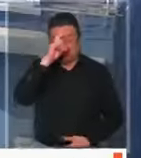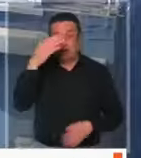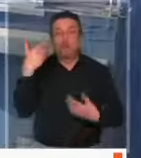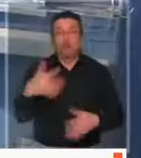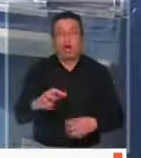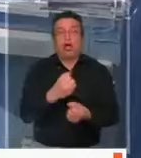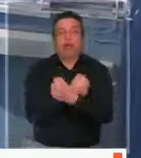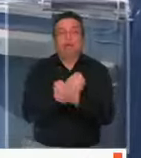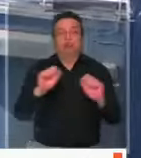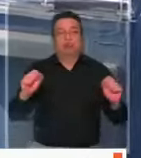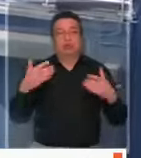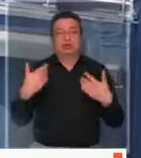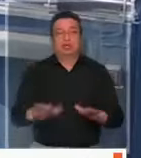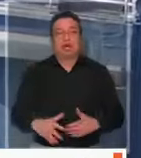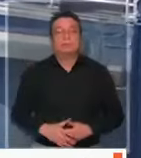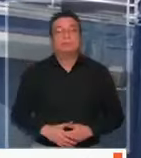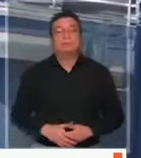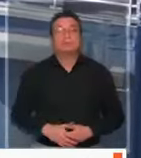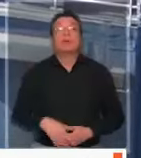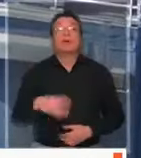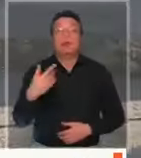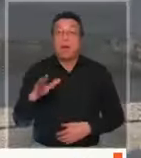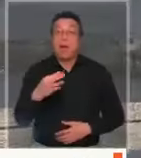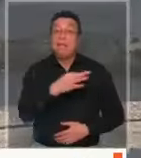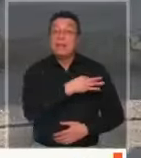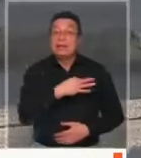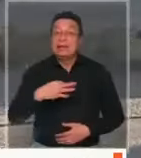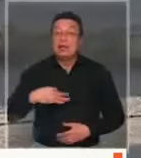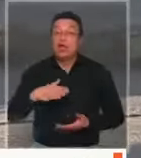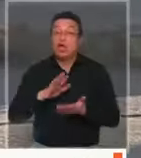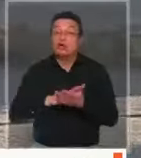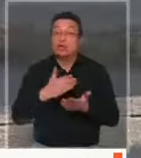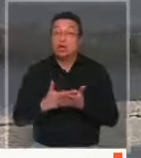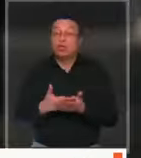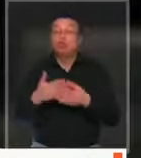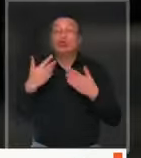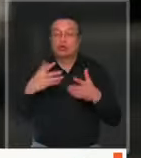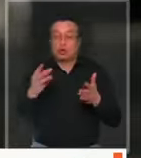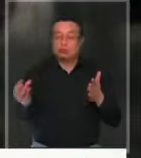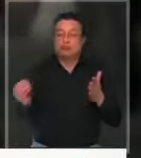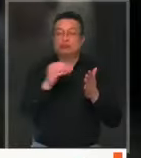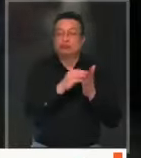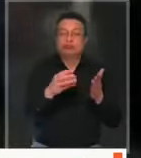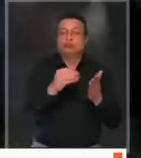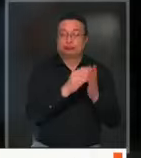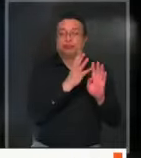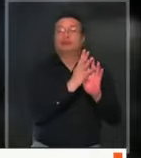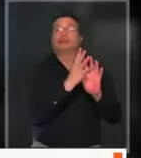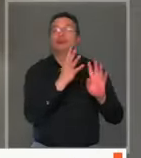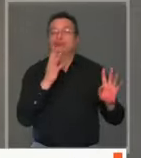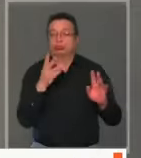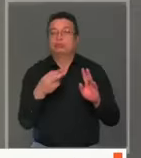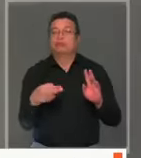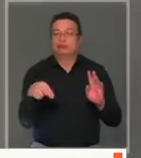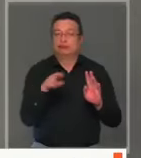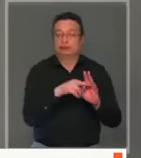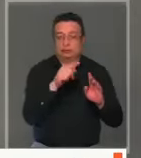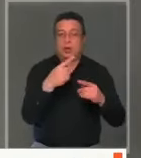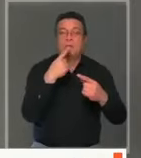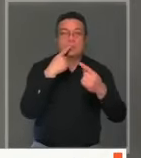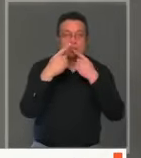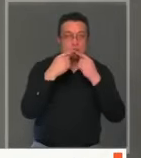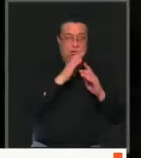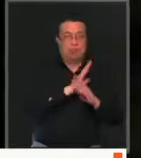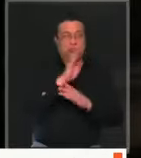renuncia. Con todo, de acuerdo con el Ministerio de Salud, se reintegraron hacia las listas formales de espera para atención de interconsultas a